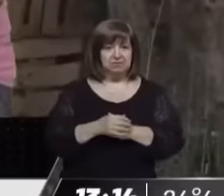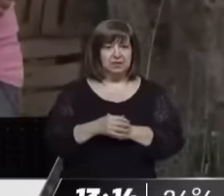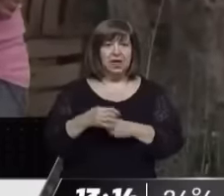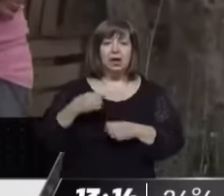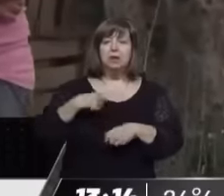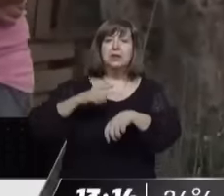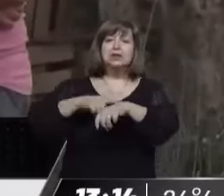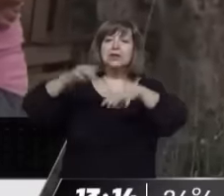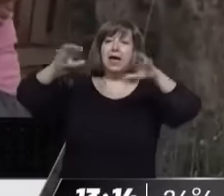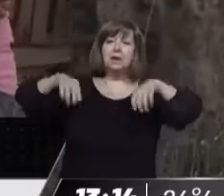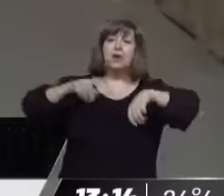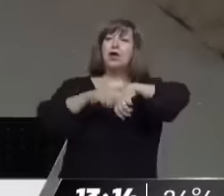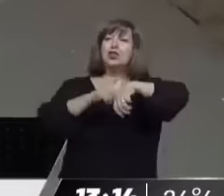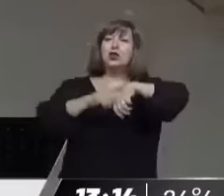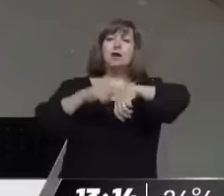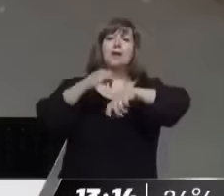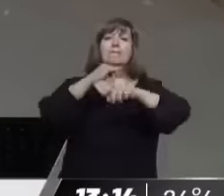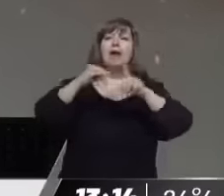tiempo, ¿no? Más de media hora.